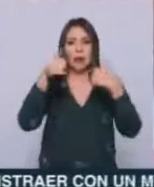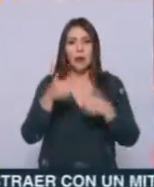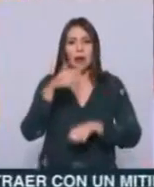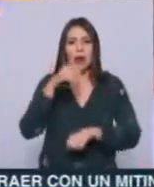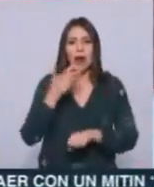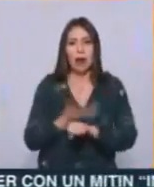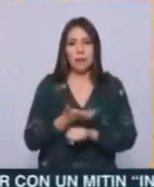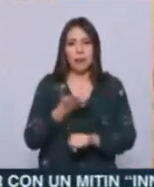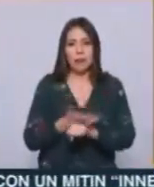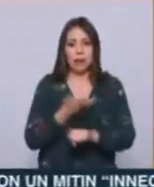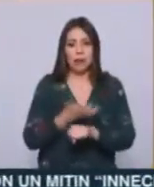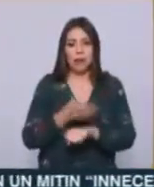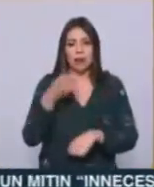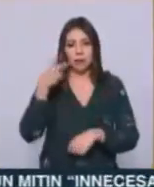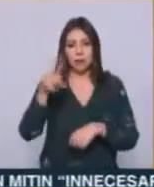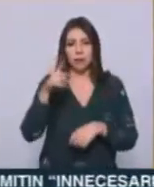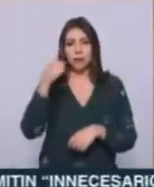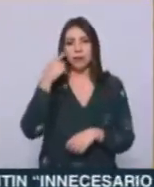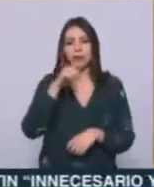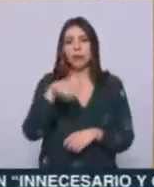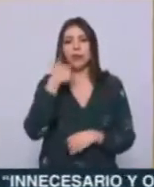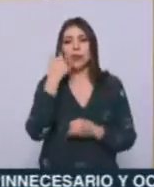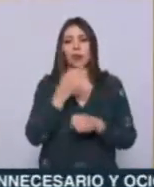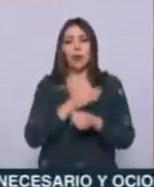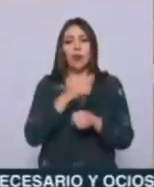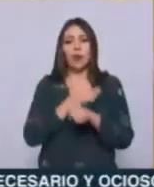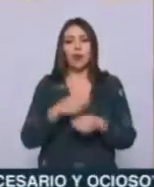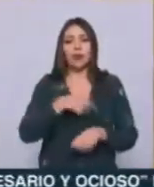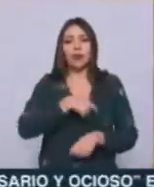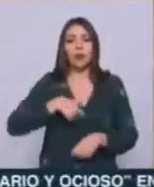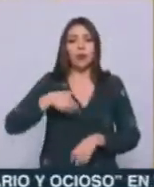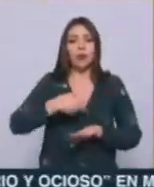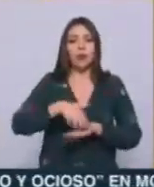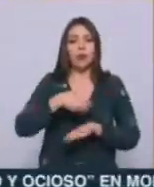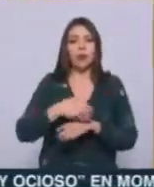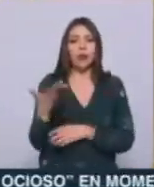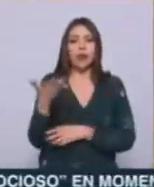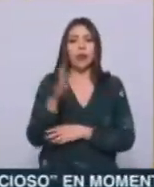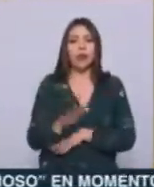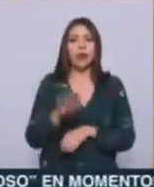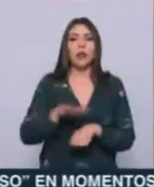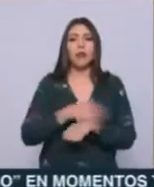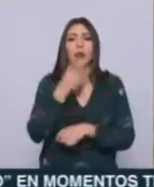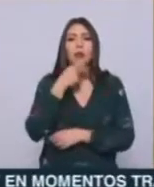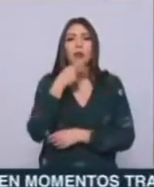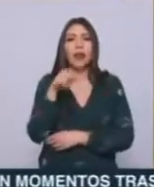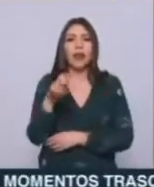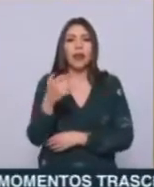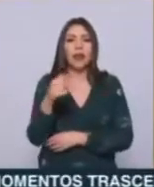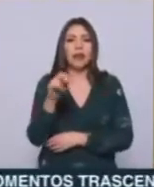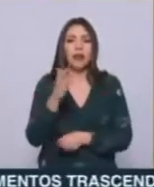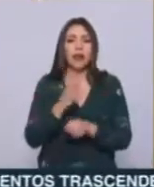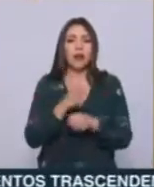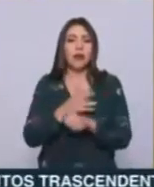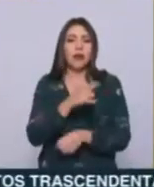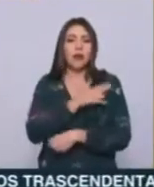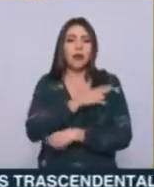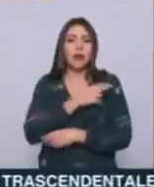número 10, originalmente de Neymar, quien ha sido separado de la plantilla tras sufrir una rotura en el ligamento del tobillo derecho en el partido